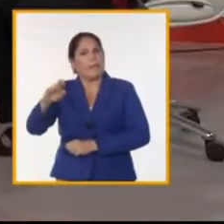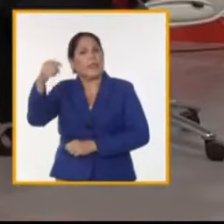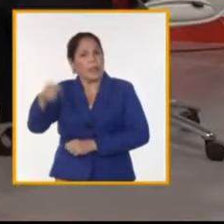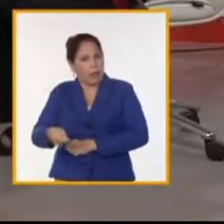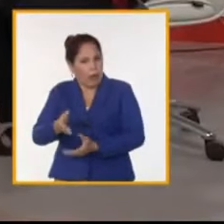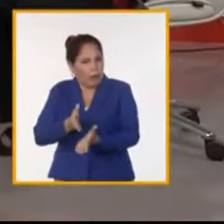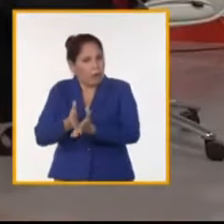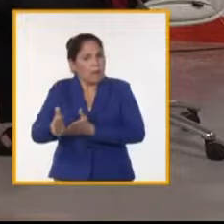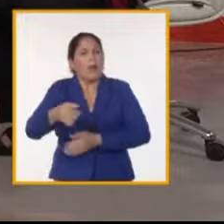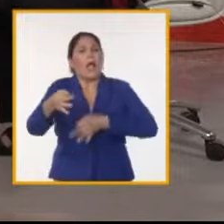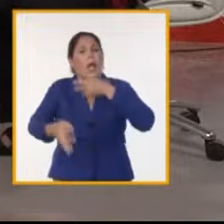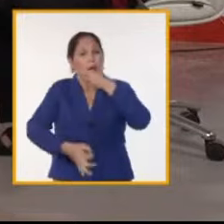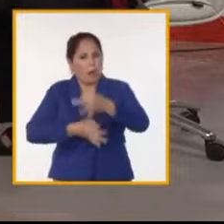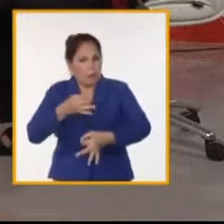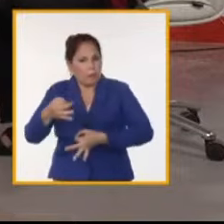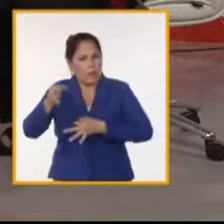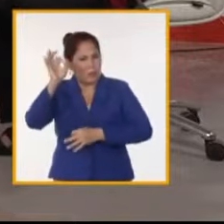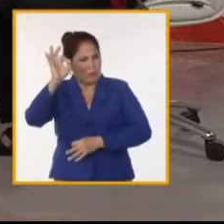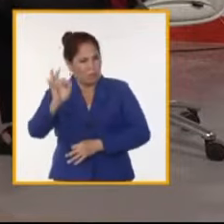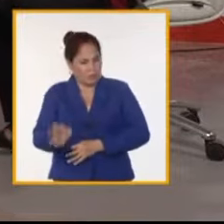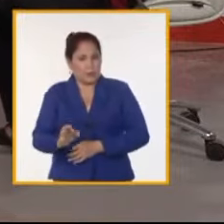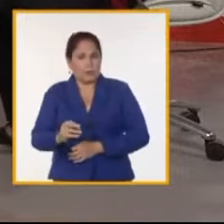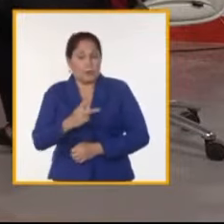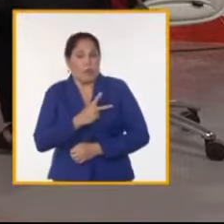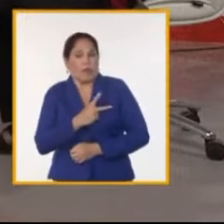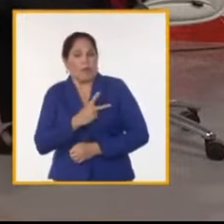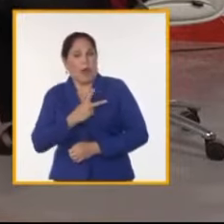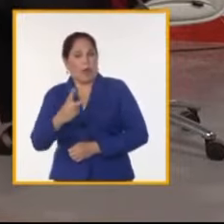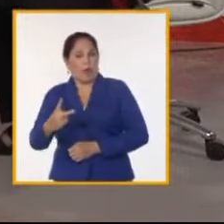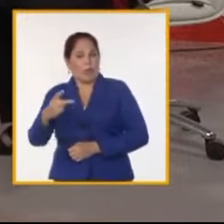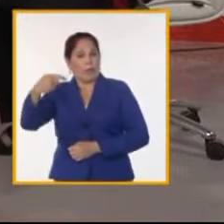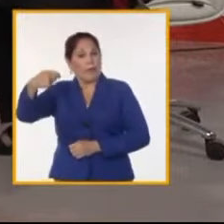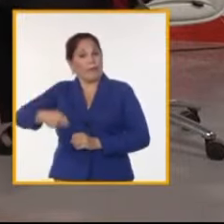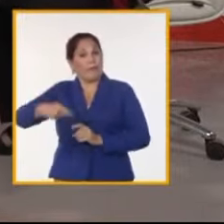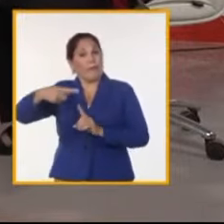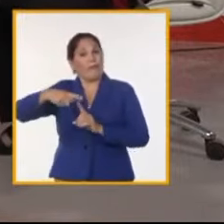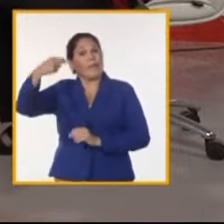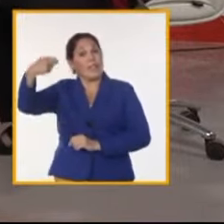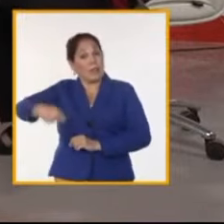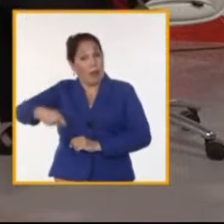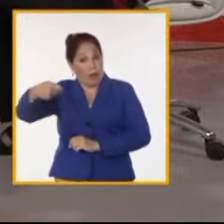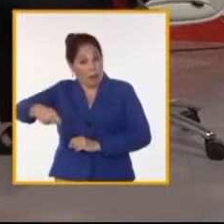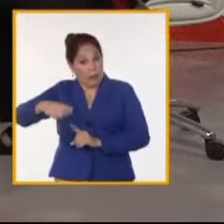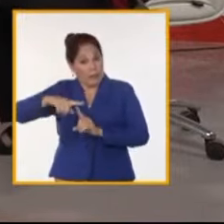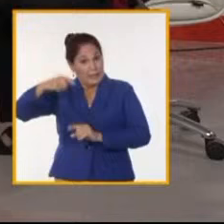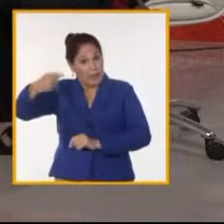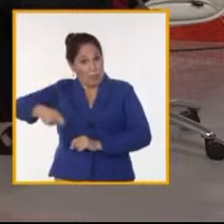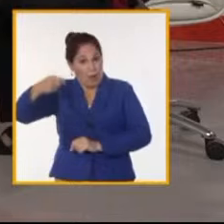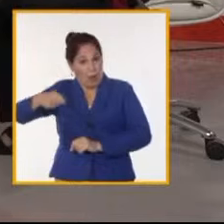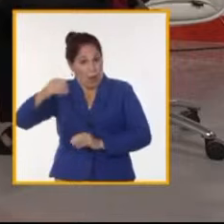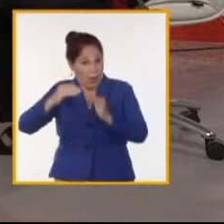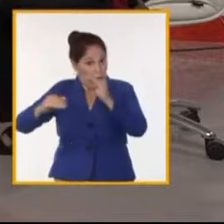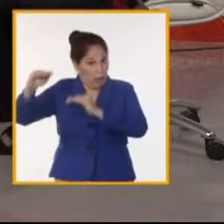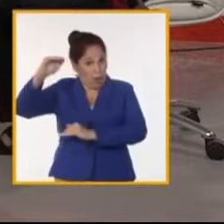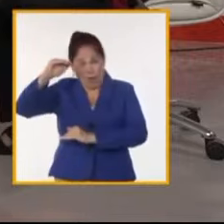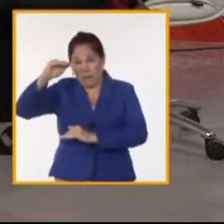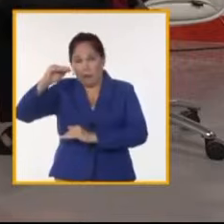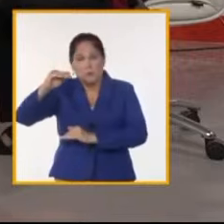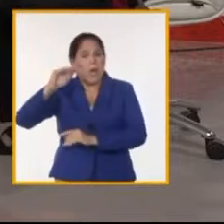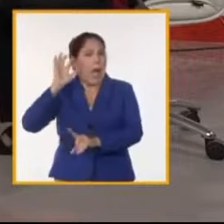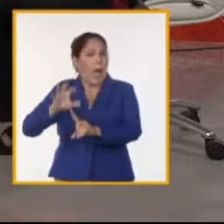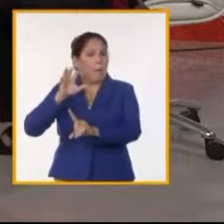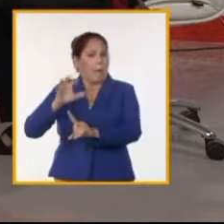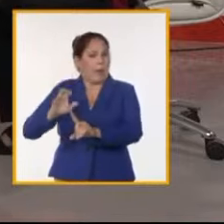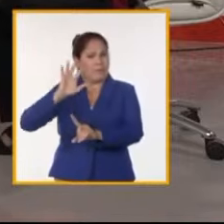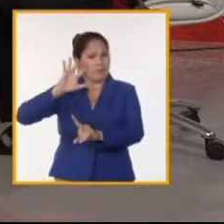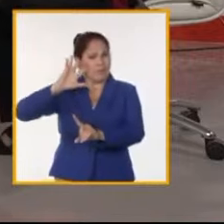sentido que ha sido una valiente postura de la corte que a pesar de haber recibido muy fuertes amenazas